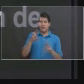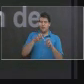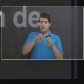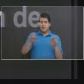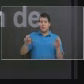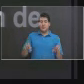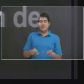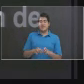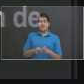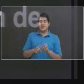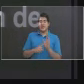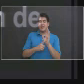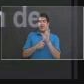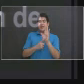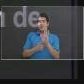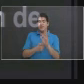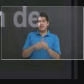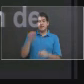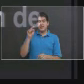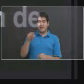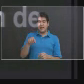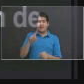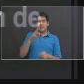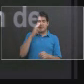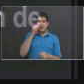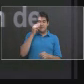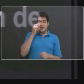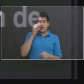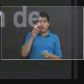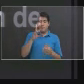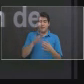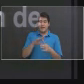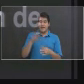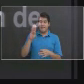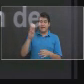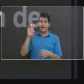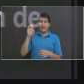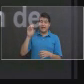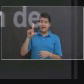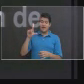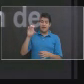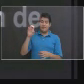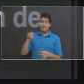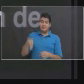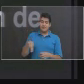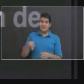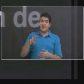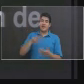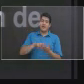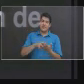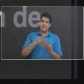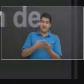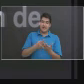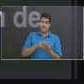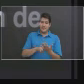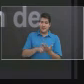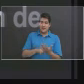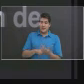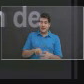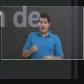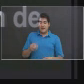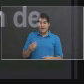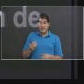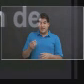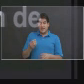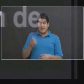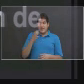es una potestad, está representado ahí en este hombre de Belén, que significa que es